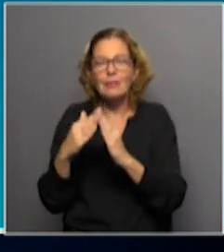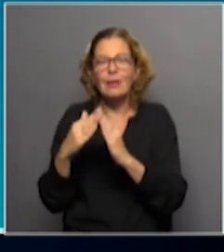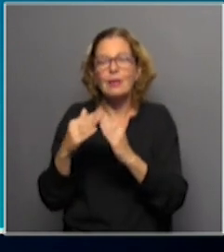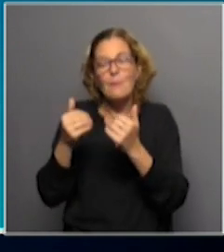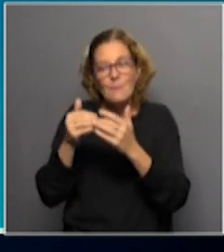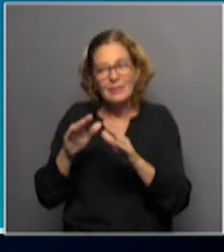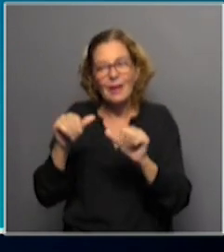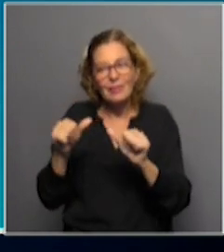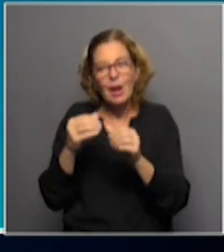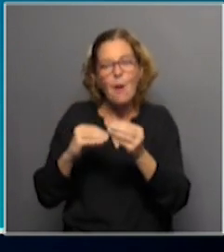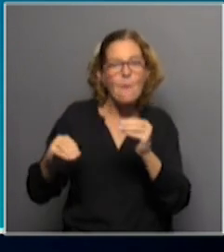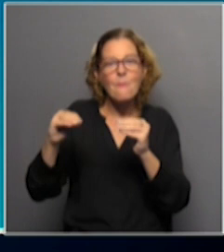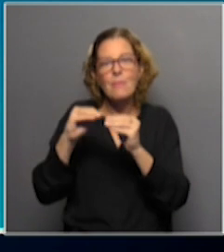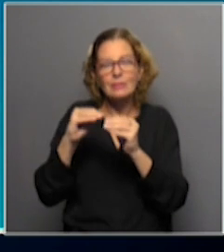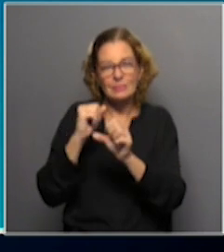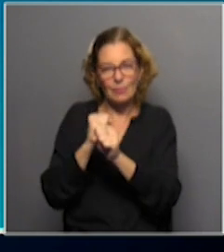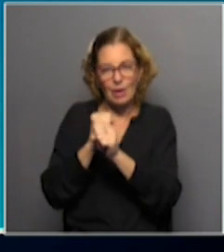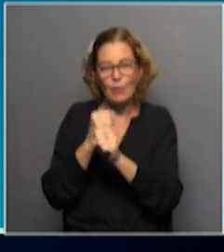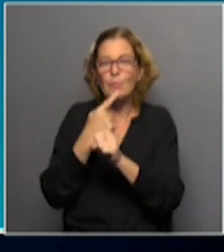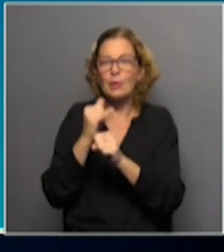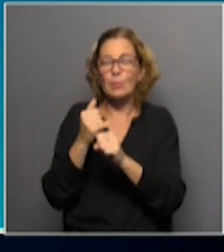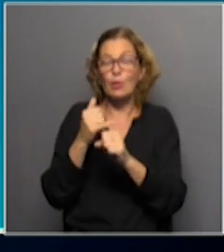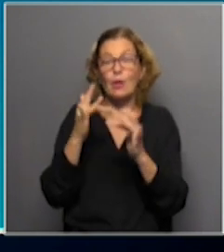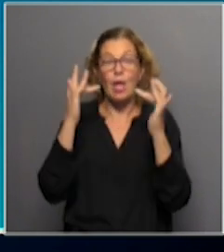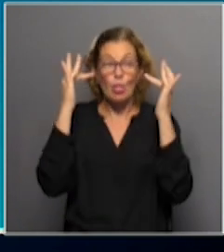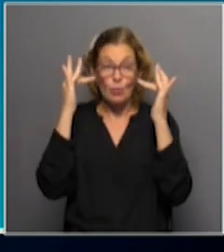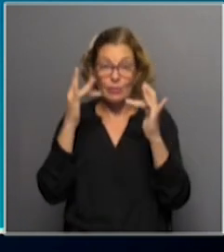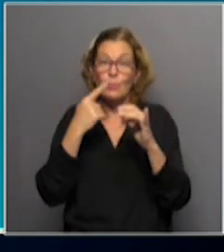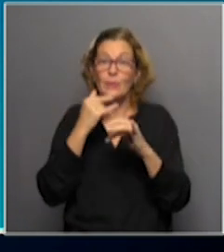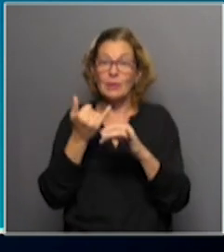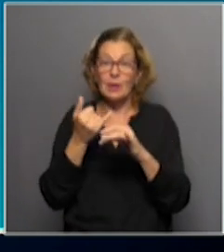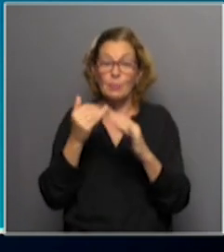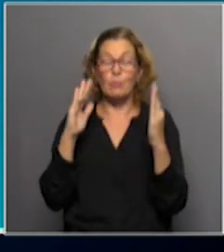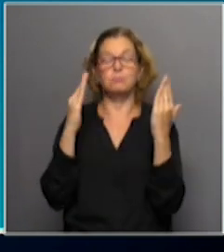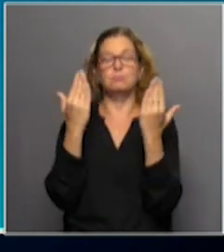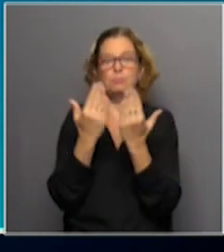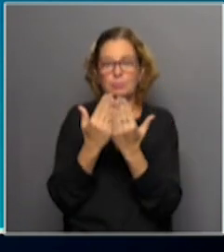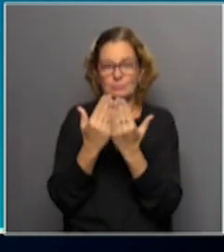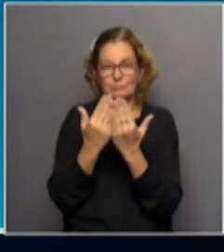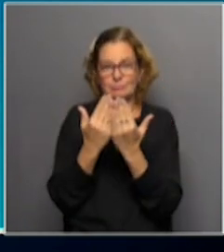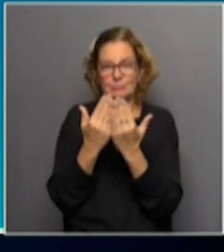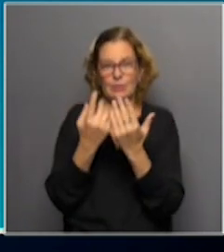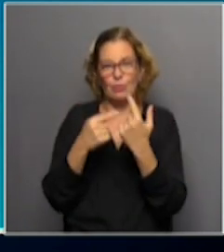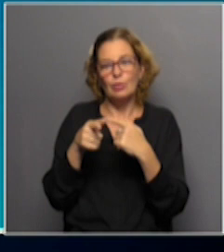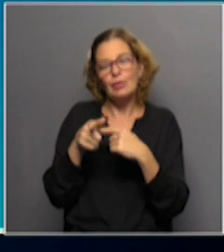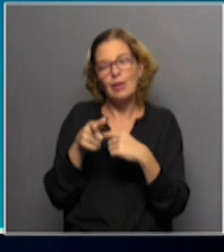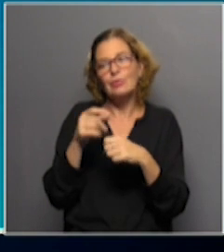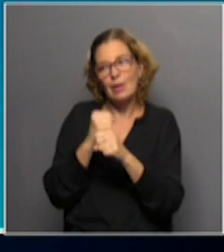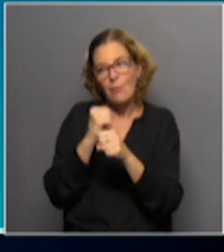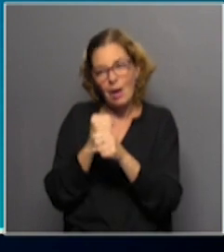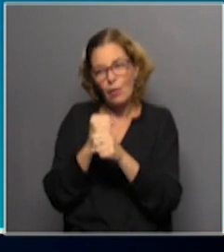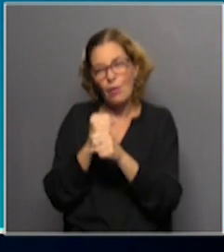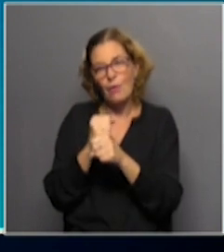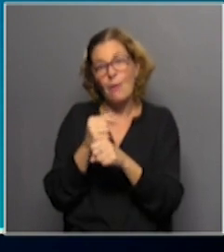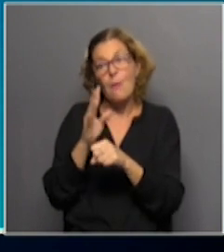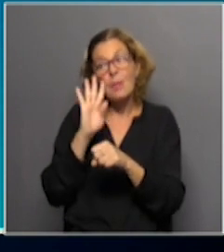comenzar a hacer, ¿sí?, cuando, por ejemplo, los centros educativos o los centros de cuidado pasaron a estar cerrados. Todas esas tareas pasaron a quedar restringidas a